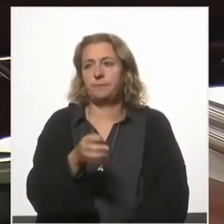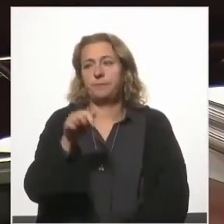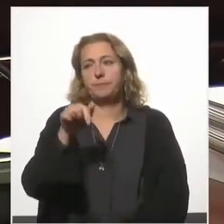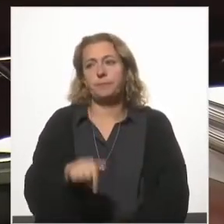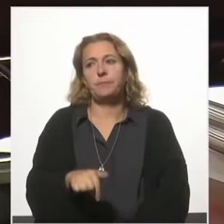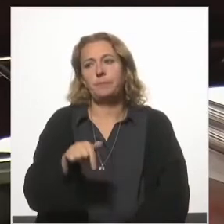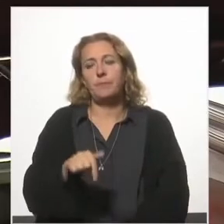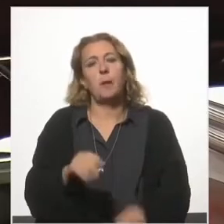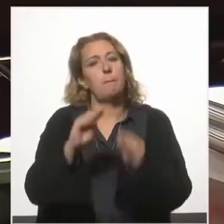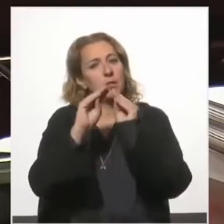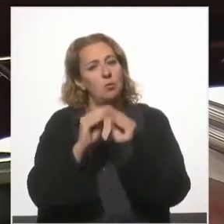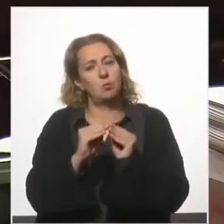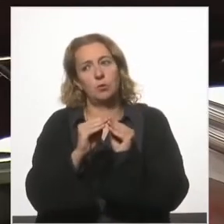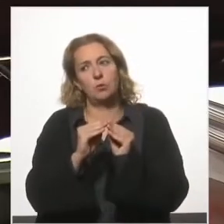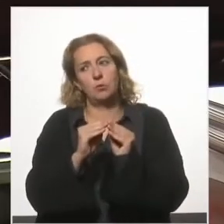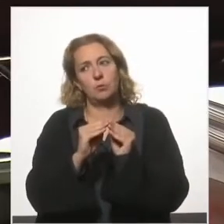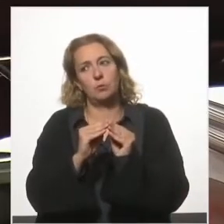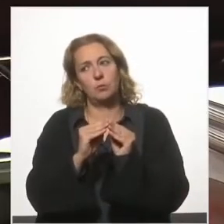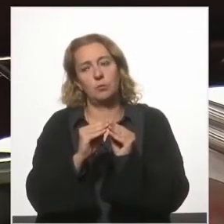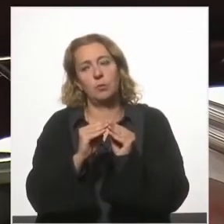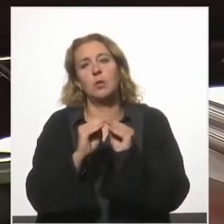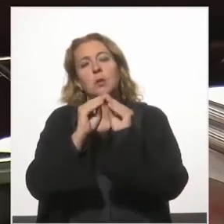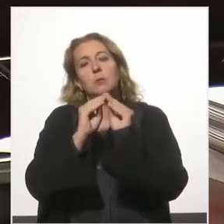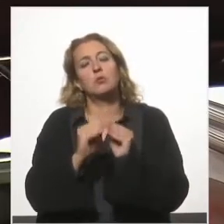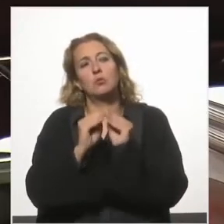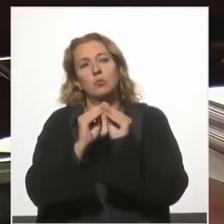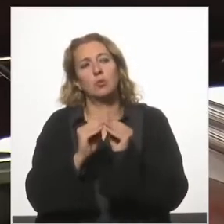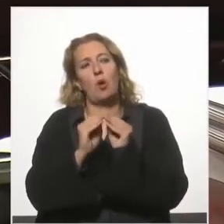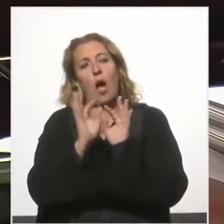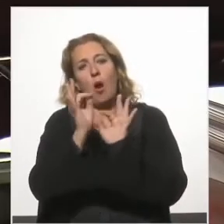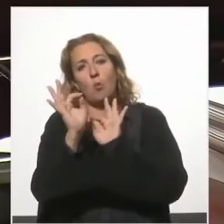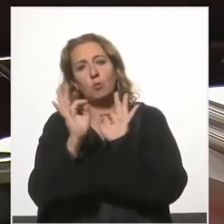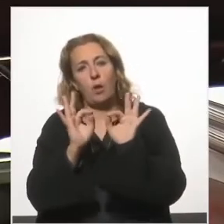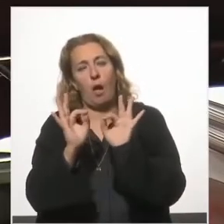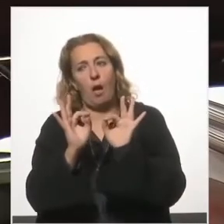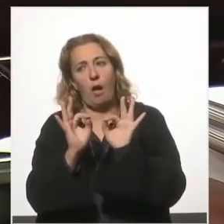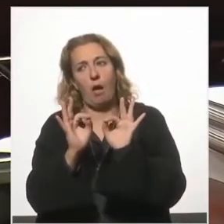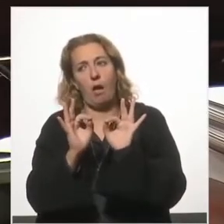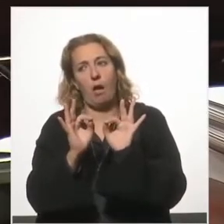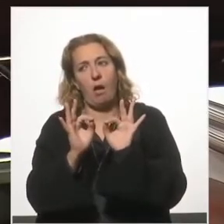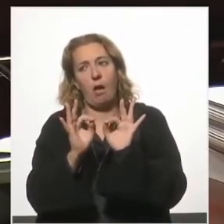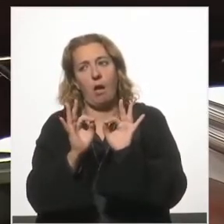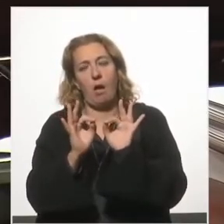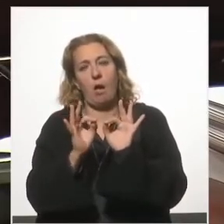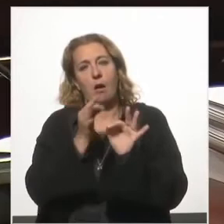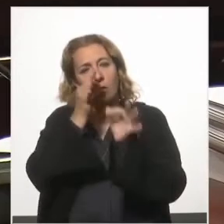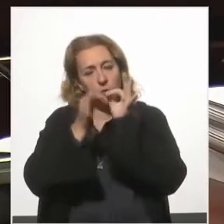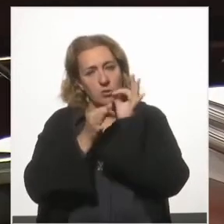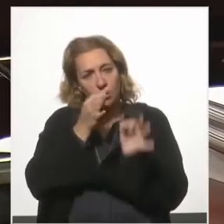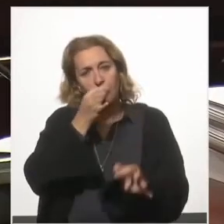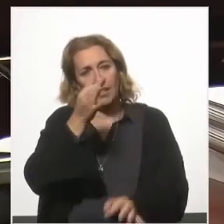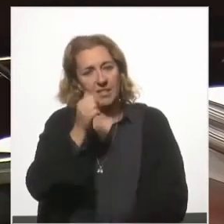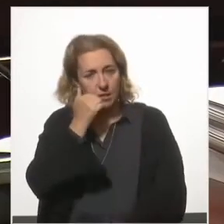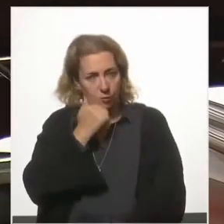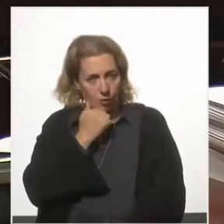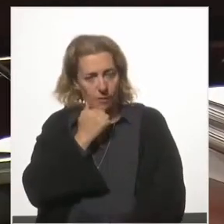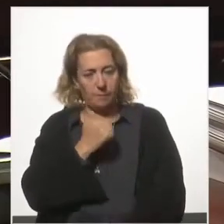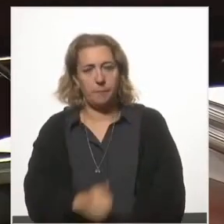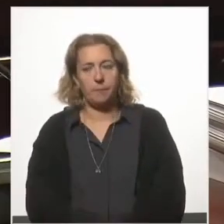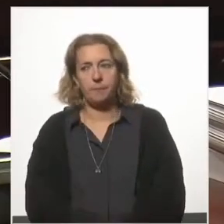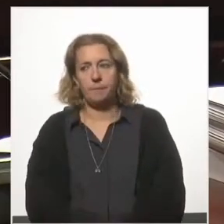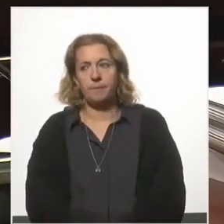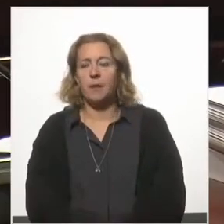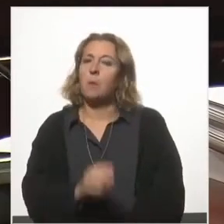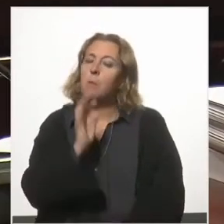este presupuesto es un presupuesto que se ajusta al consejo que da Astori, a